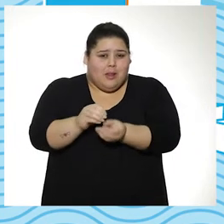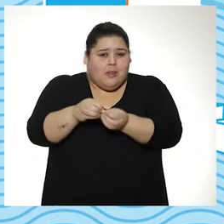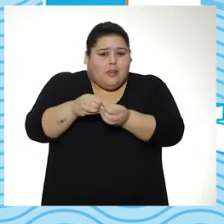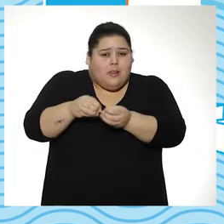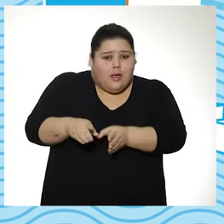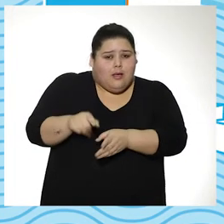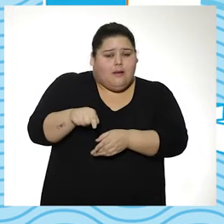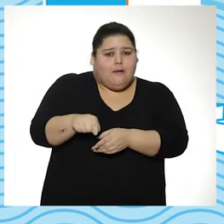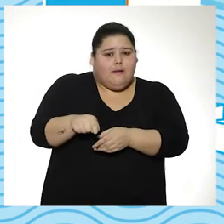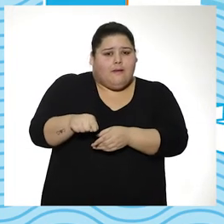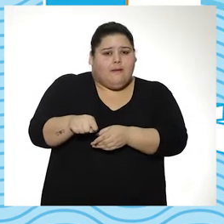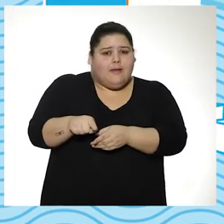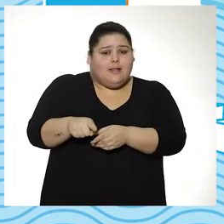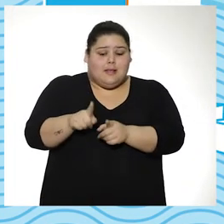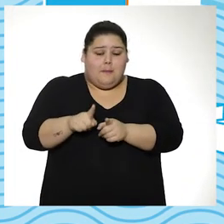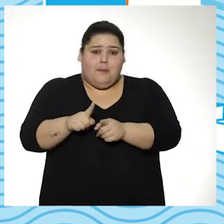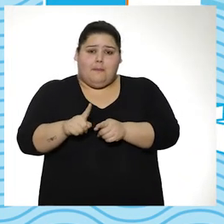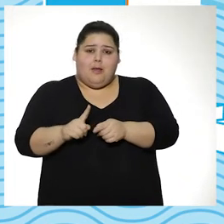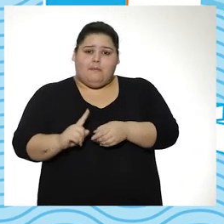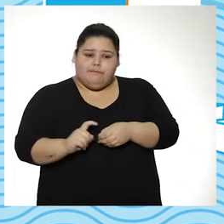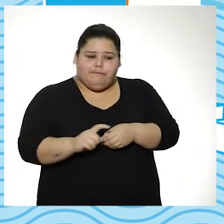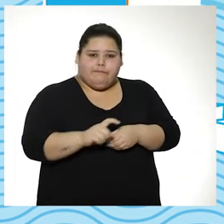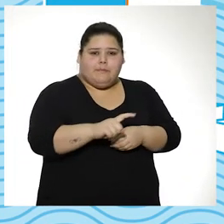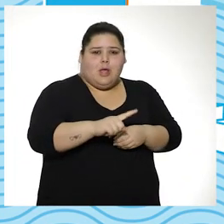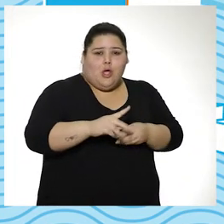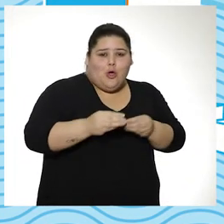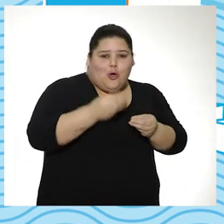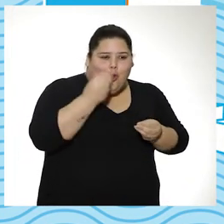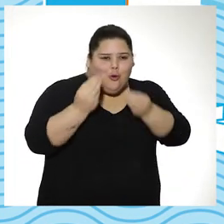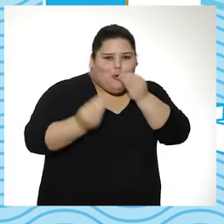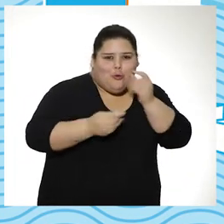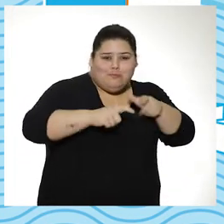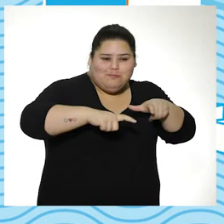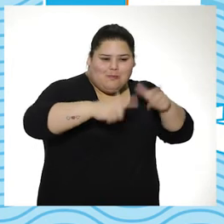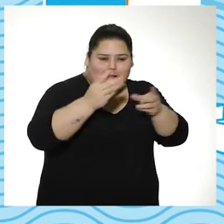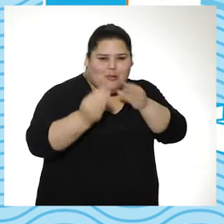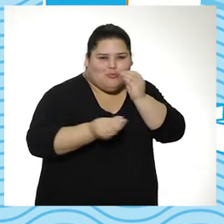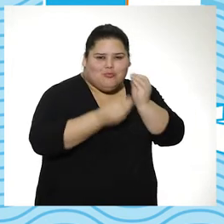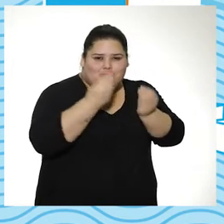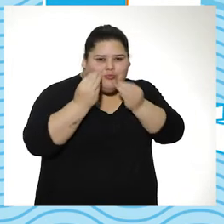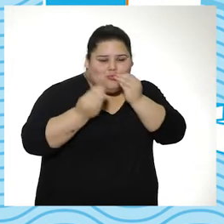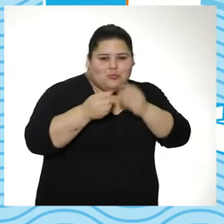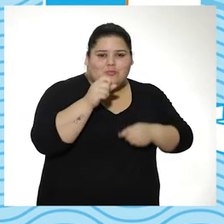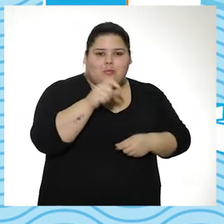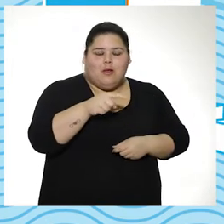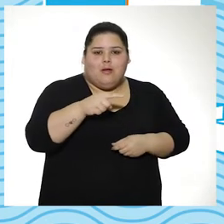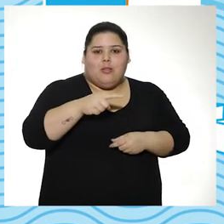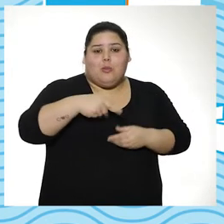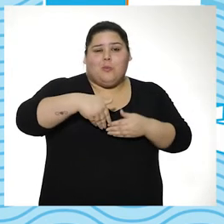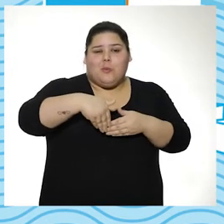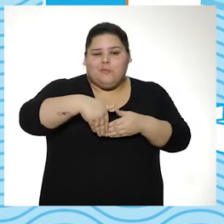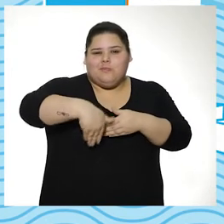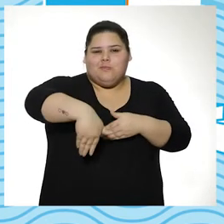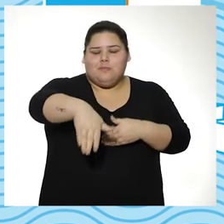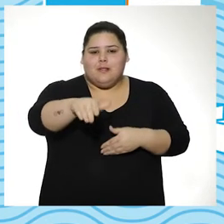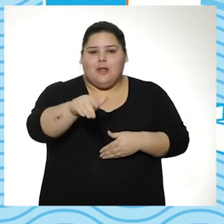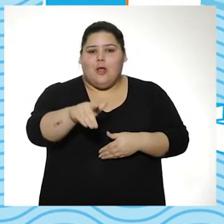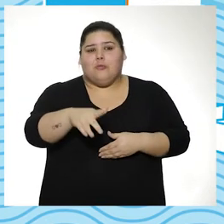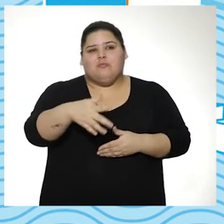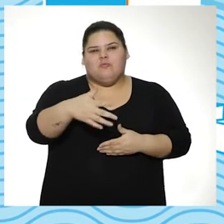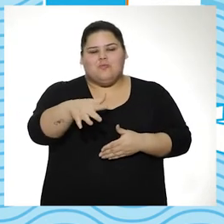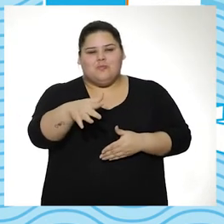oruga. Sale y esa misma oruga se va alimentando de la planta en la que nace, para al cabo